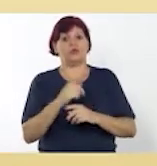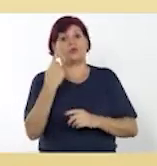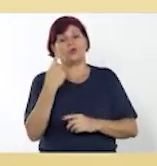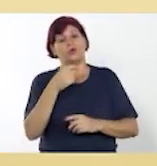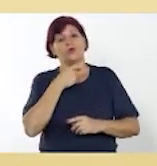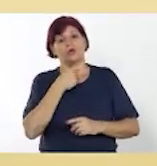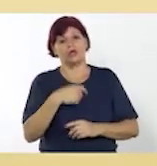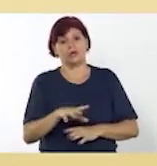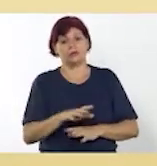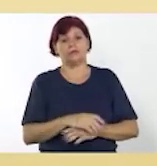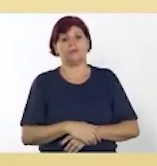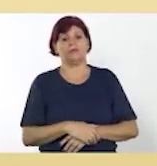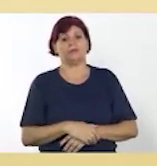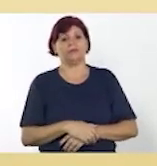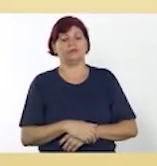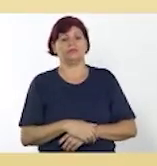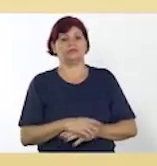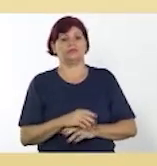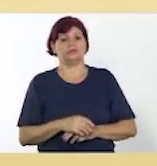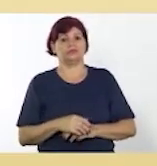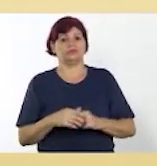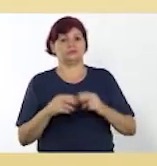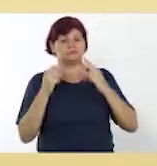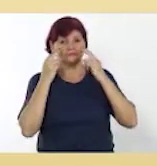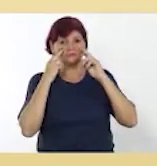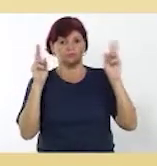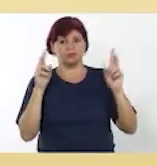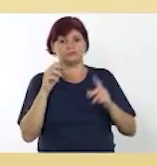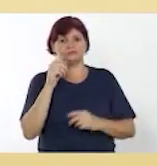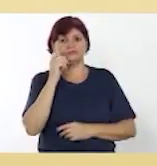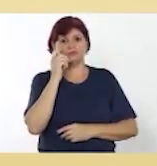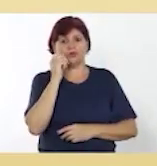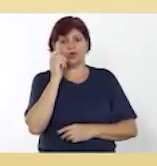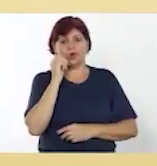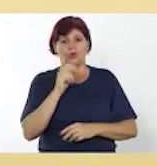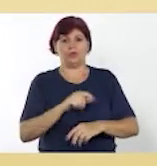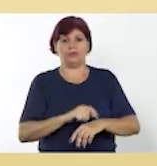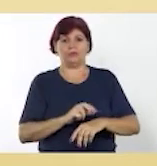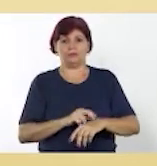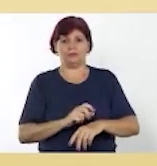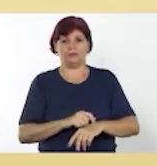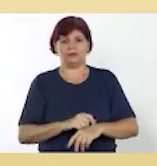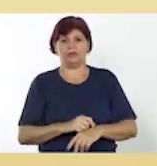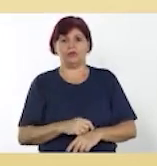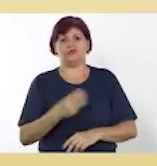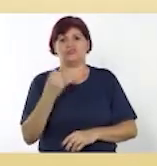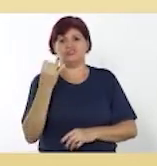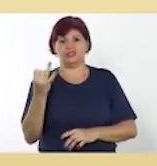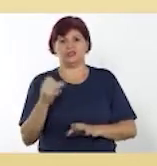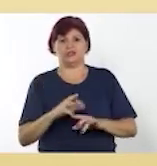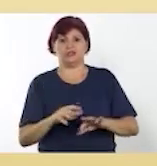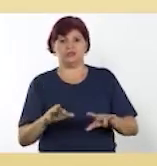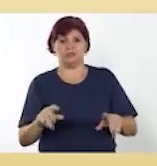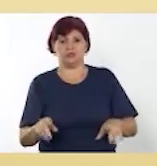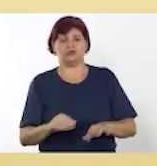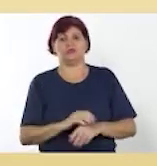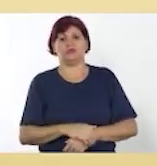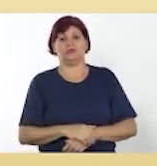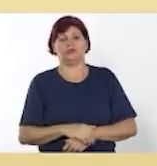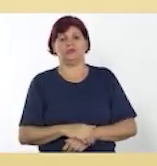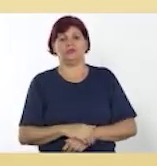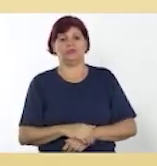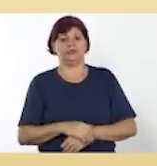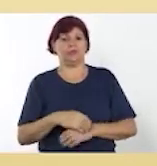con algún ejemplo. Por ejemplo, la vida en horas de trabajo de 7 dispositivos electrónicos. Lo